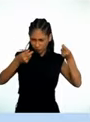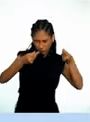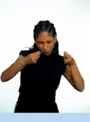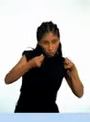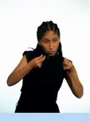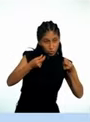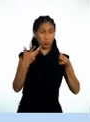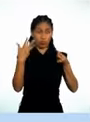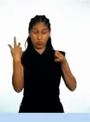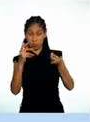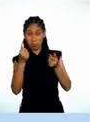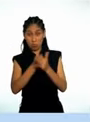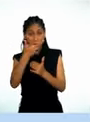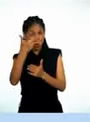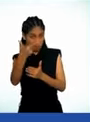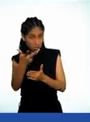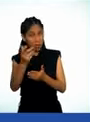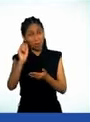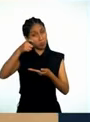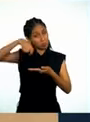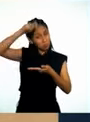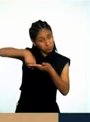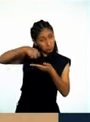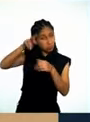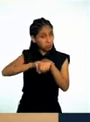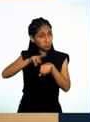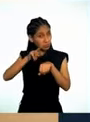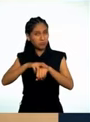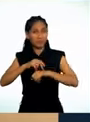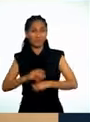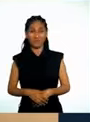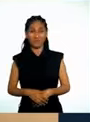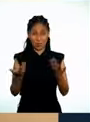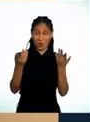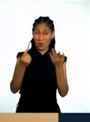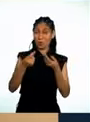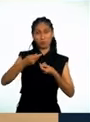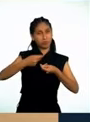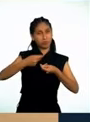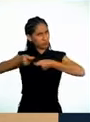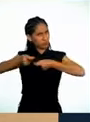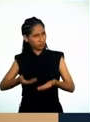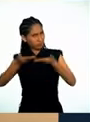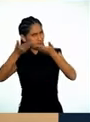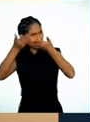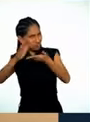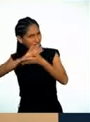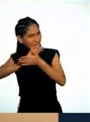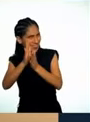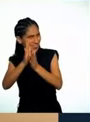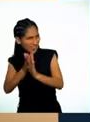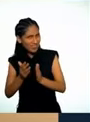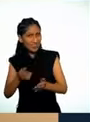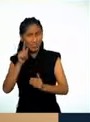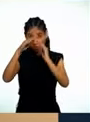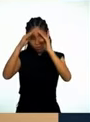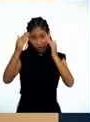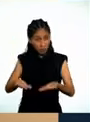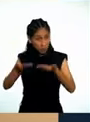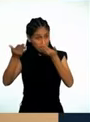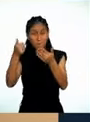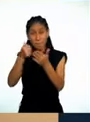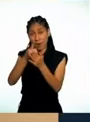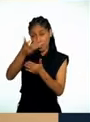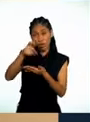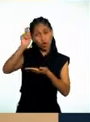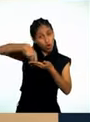no tengáis beijing o free delivery heikal orvay credicard